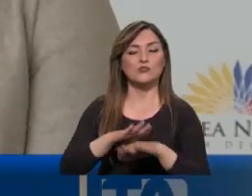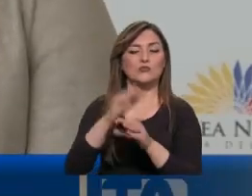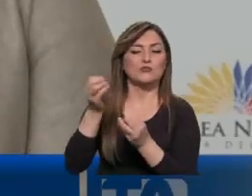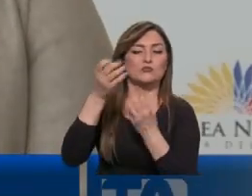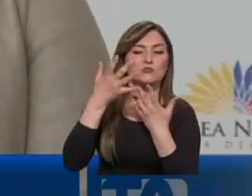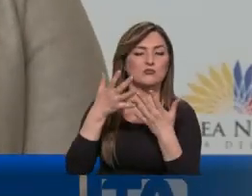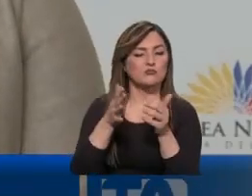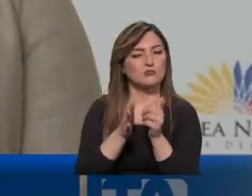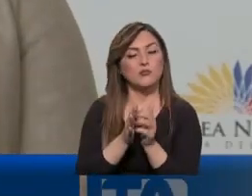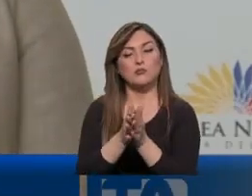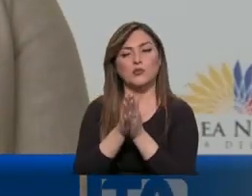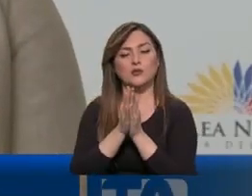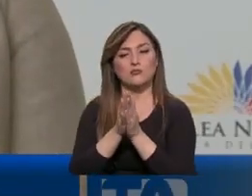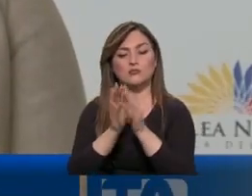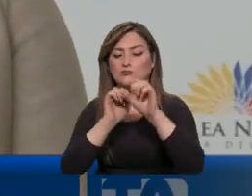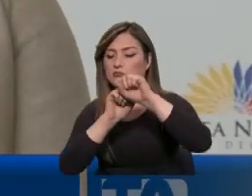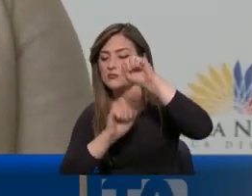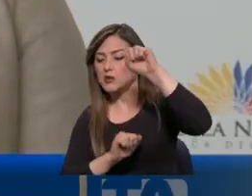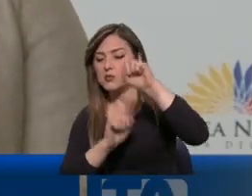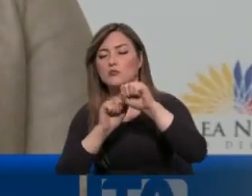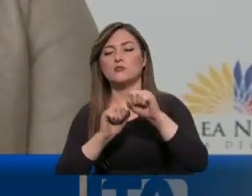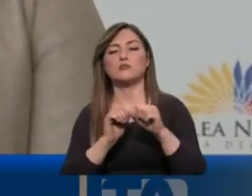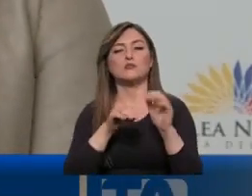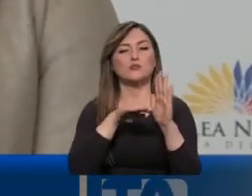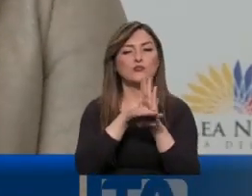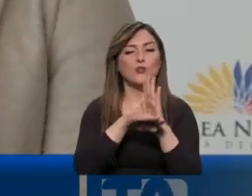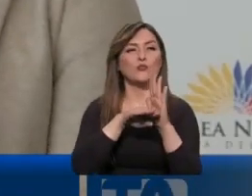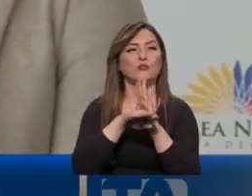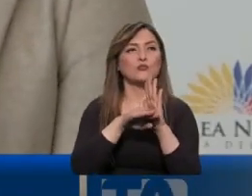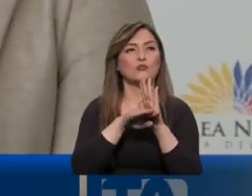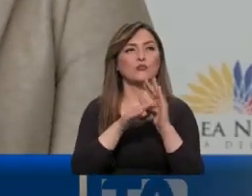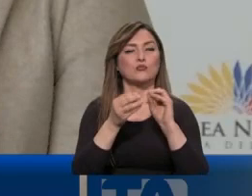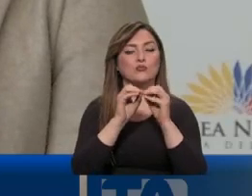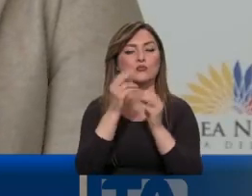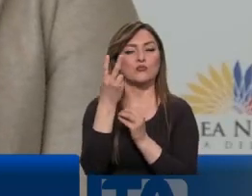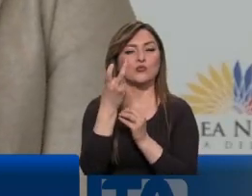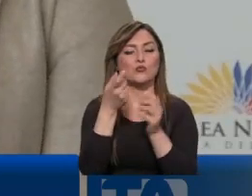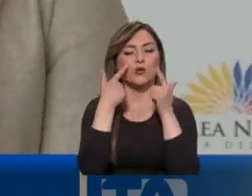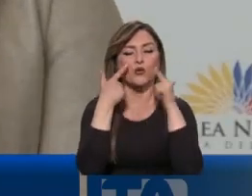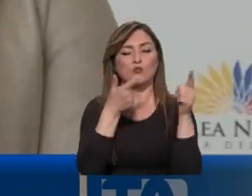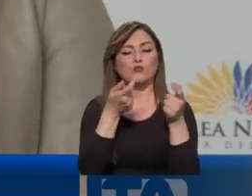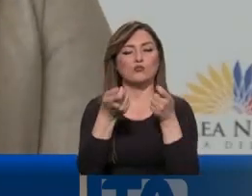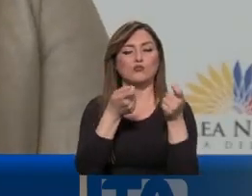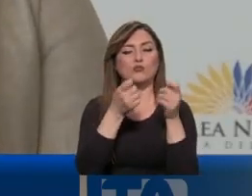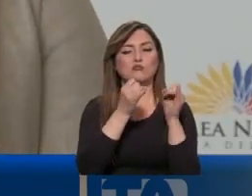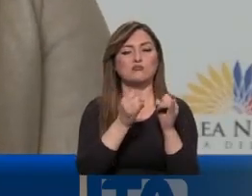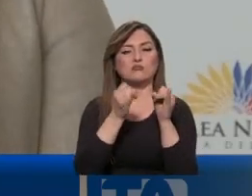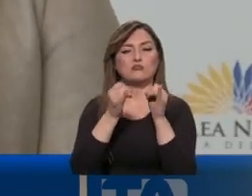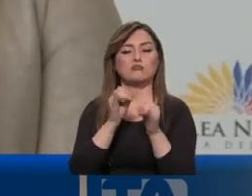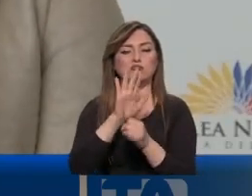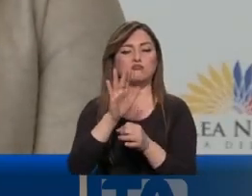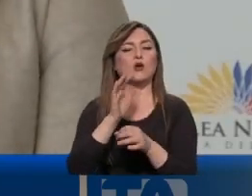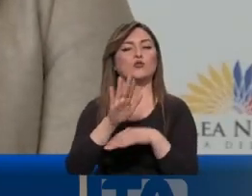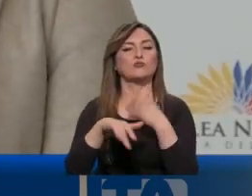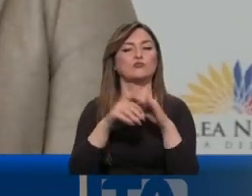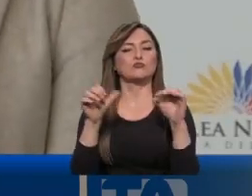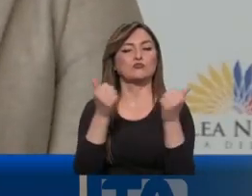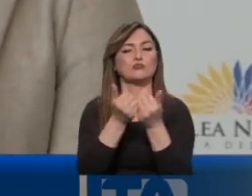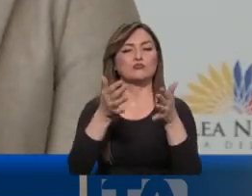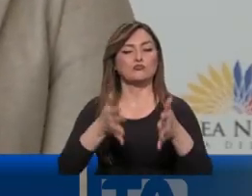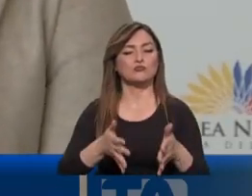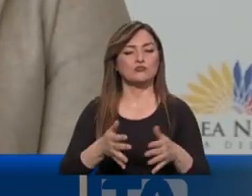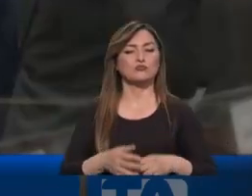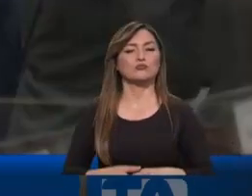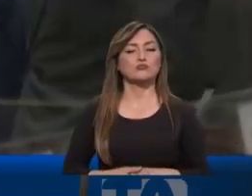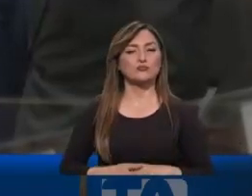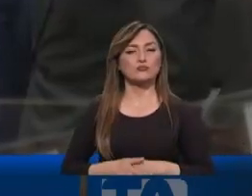información. Y también en relación con las cuentas bancarias, y va a ser el partido quien va a estar monitoreando cada una de las acciones de nuestro partido, de